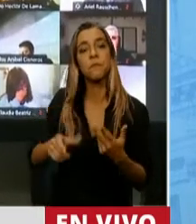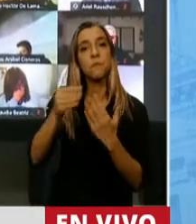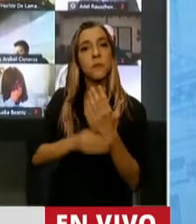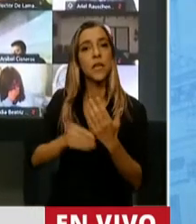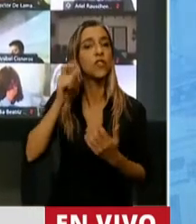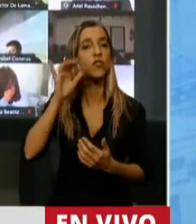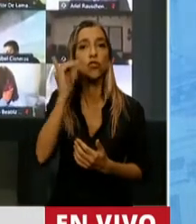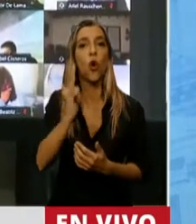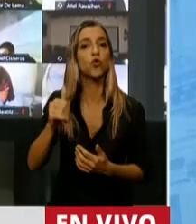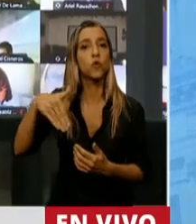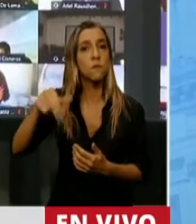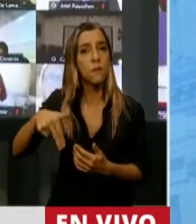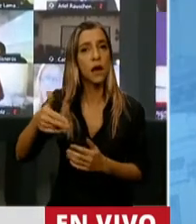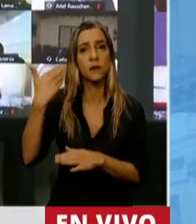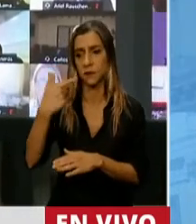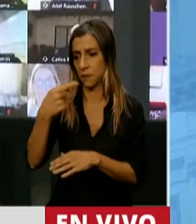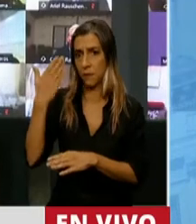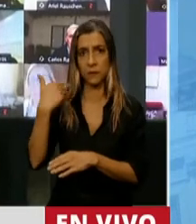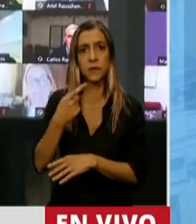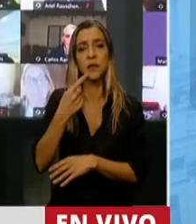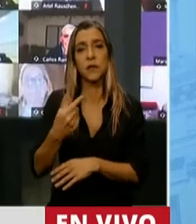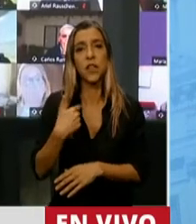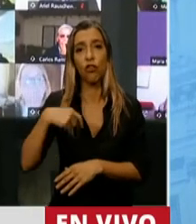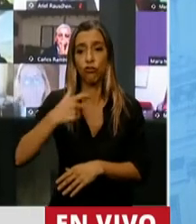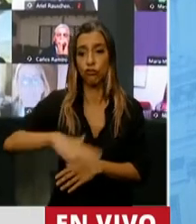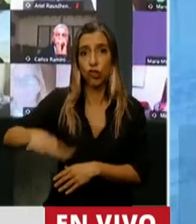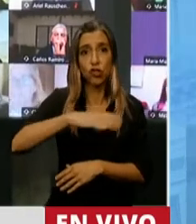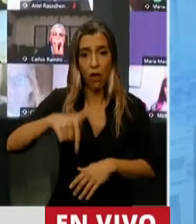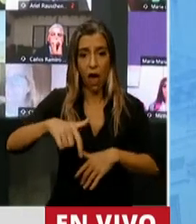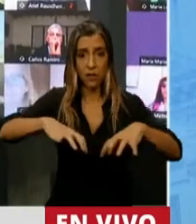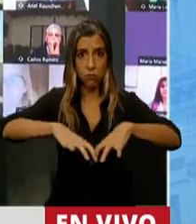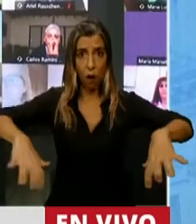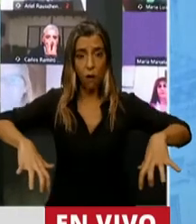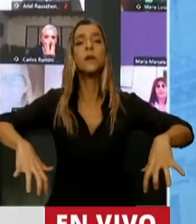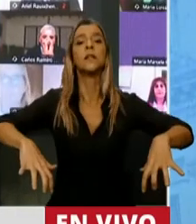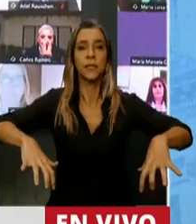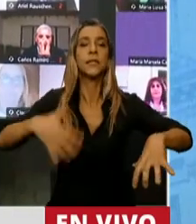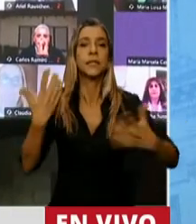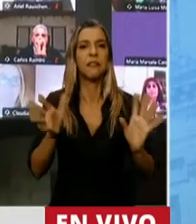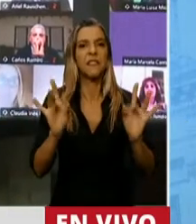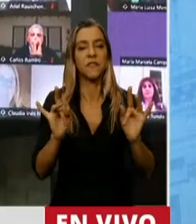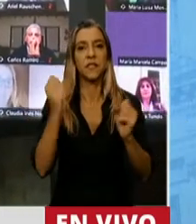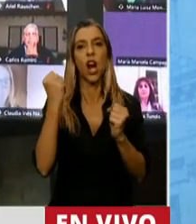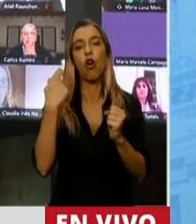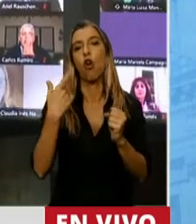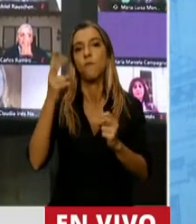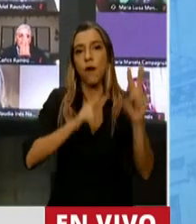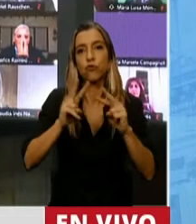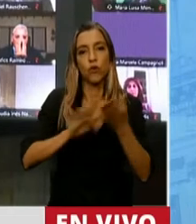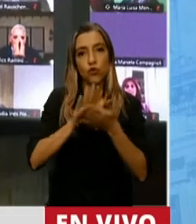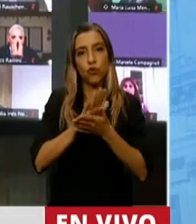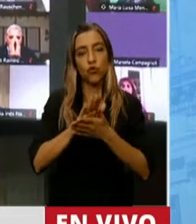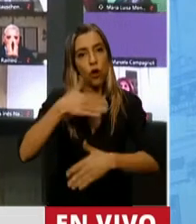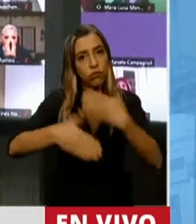y nos dijo la semana pasada que una sociedad fracturada es una sociedad a la cual le cuesta tener una economía tranquila y nosotros necesitamos tener una